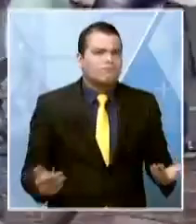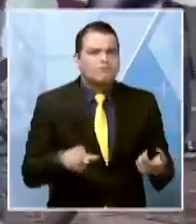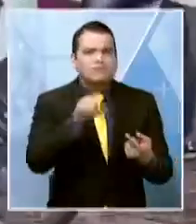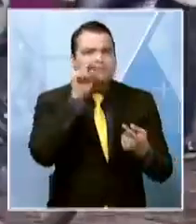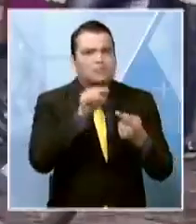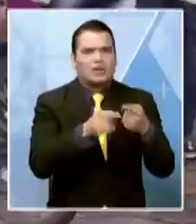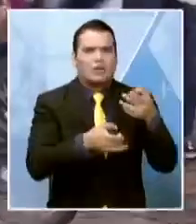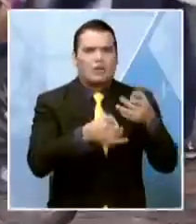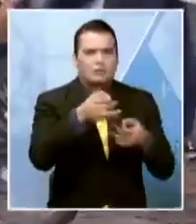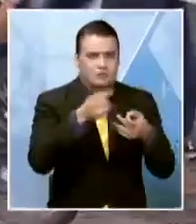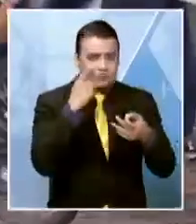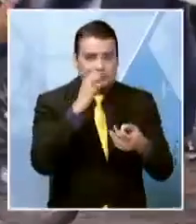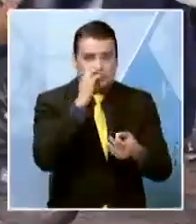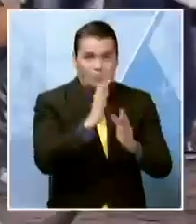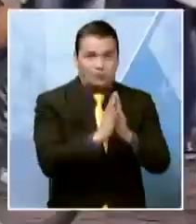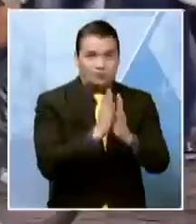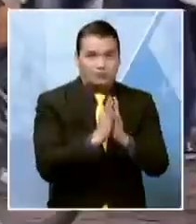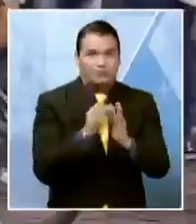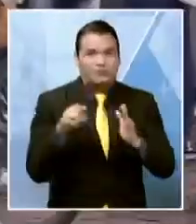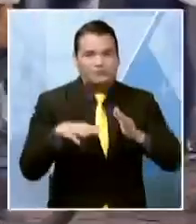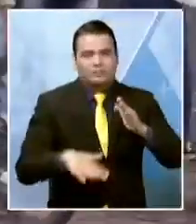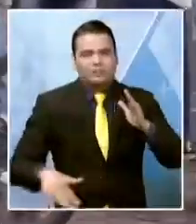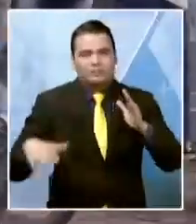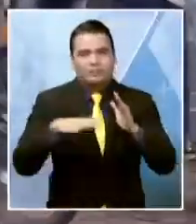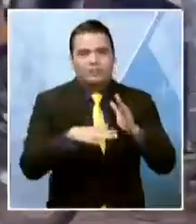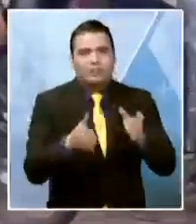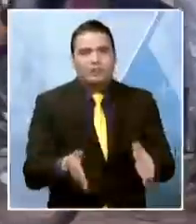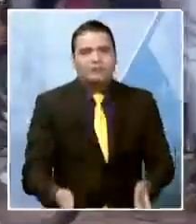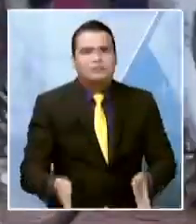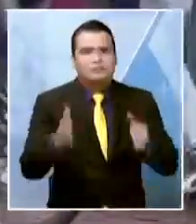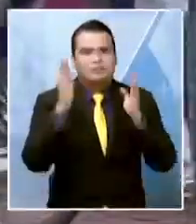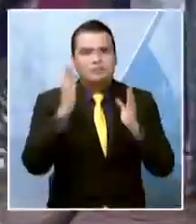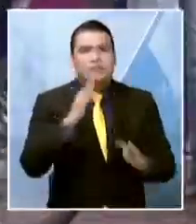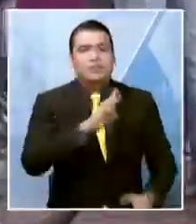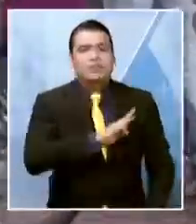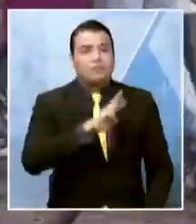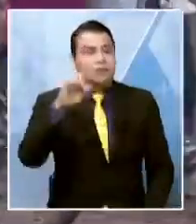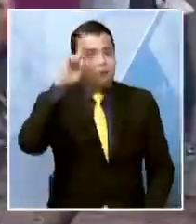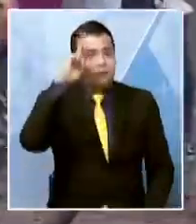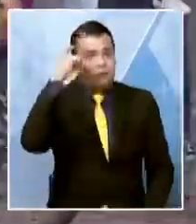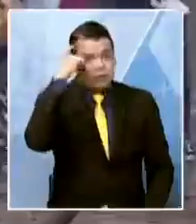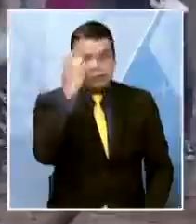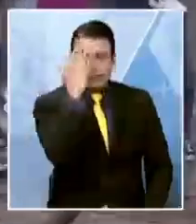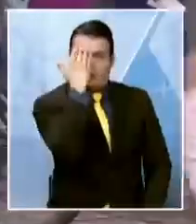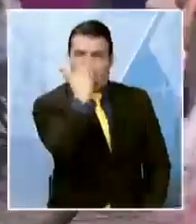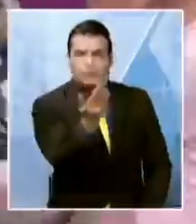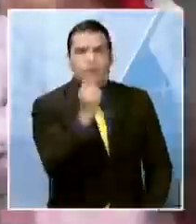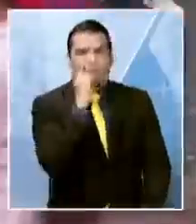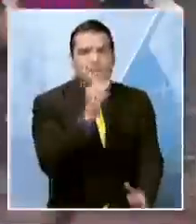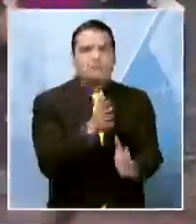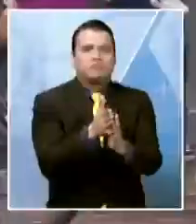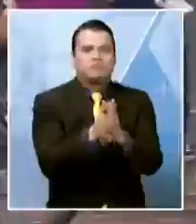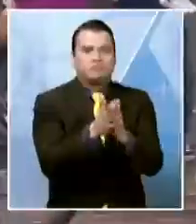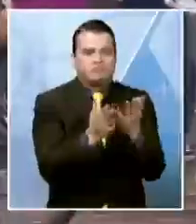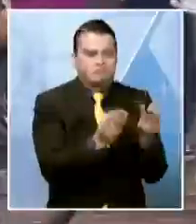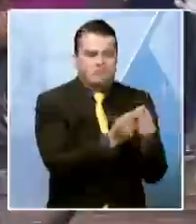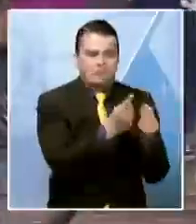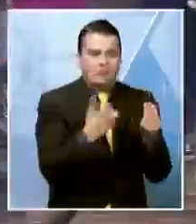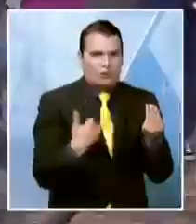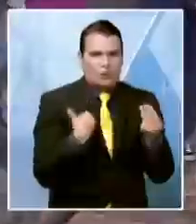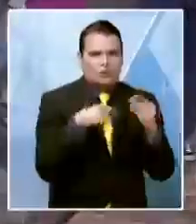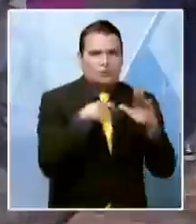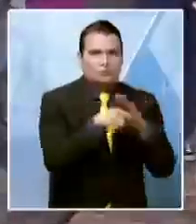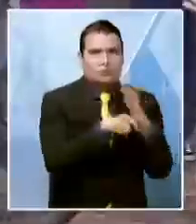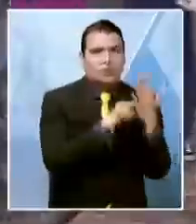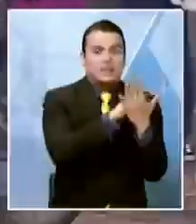Hola, ¿qué tal? Buenas tardes. Pues mire, nuevamente aquí en la plazoleta de San Francisco de la Gobernación del Valle se dieron cita los familiares y amigos de las